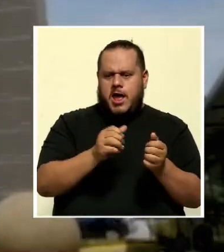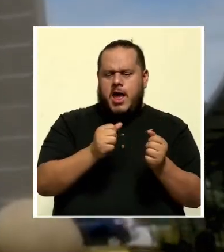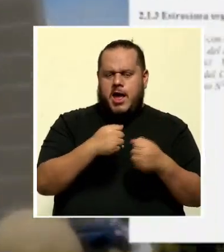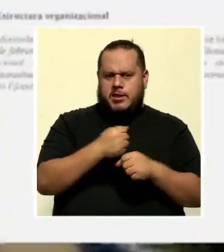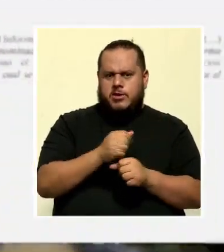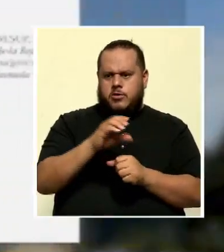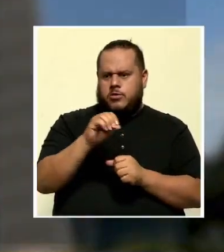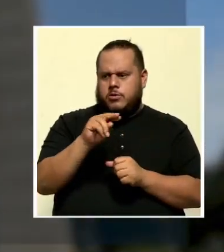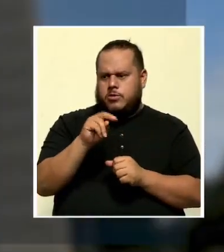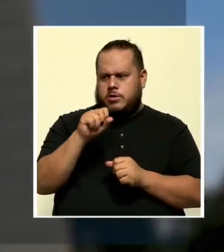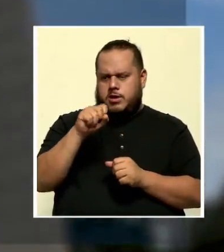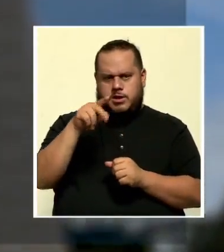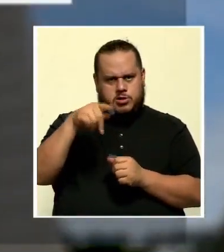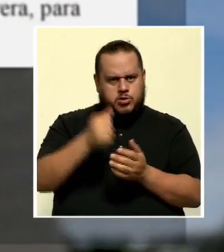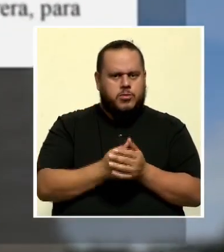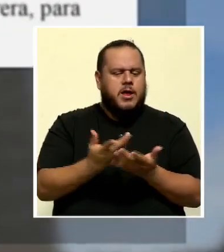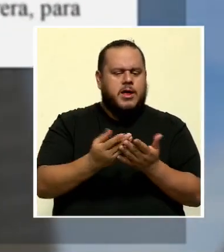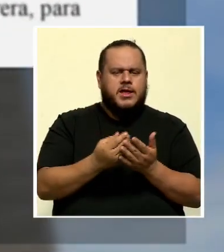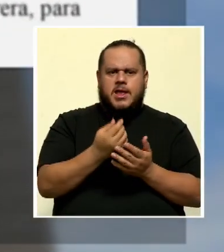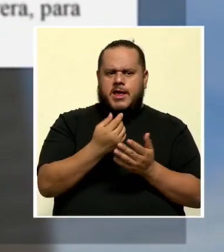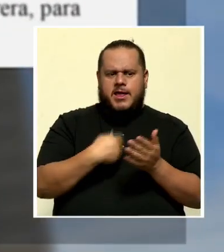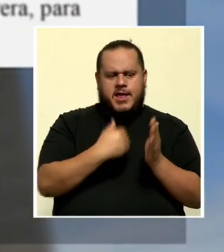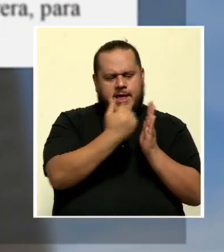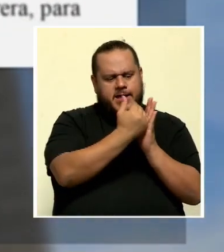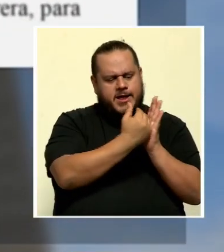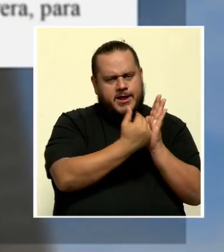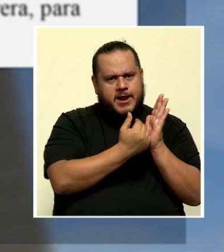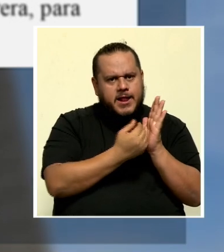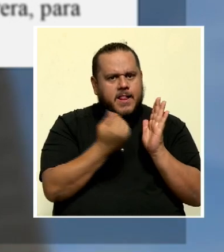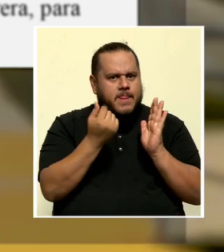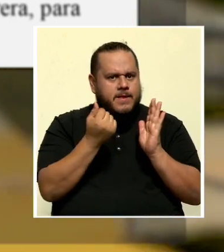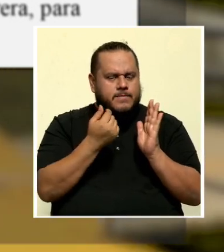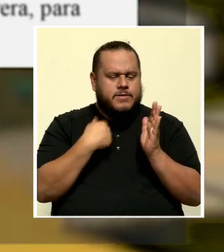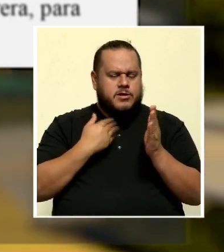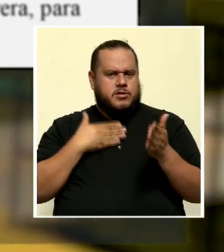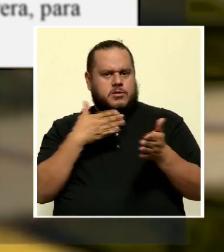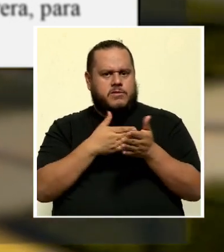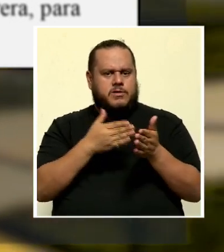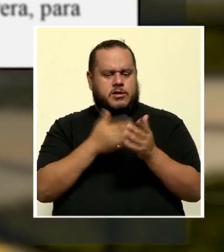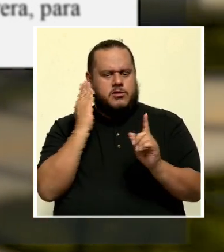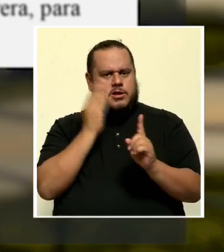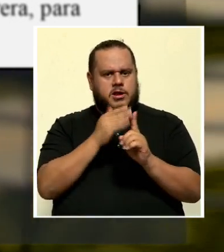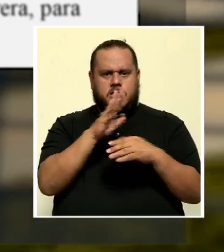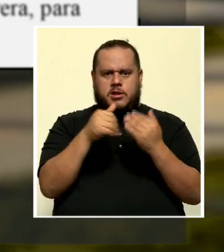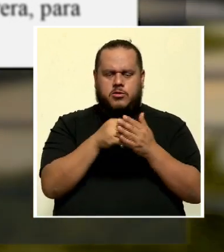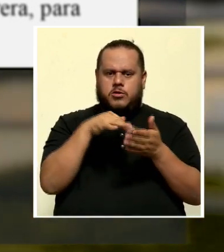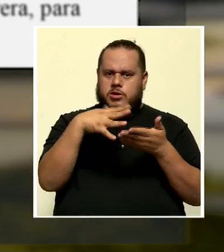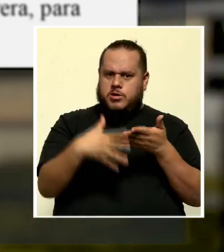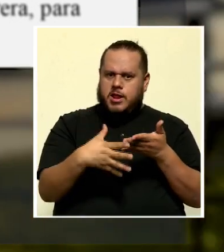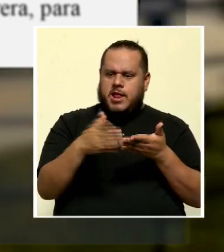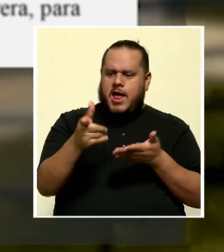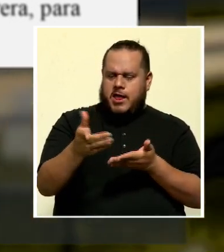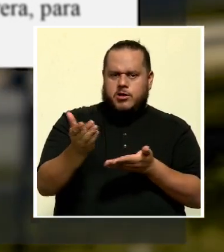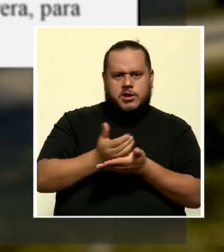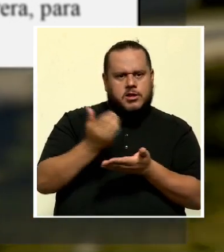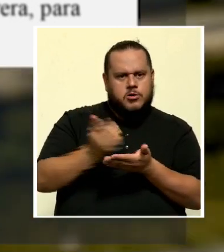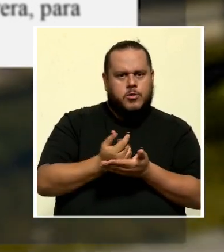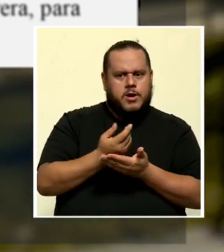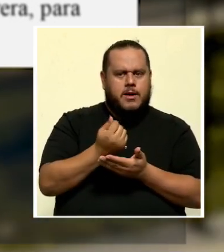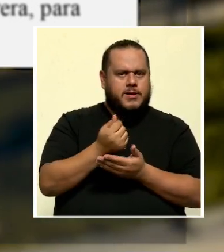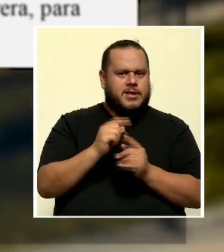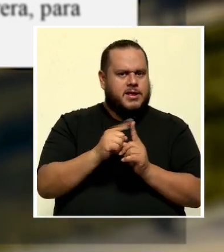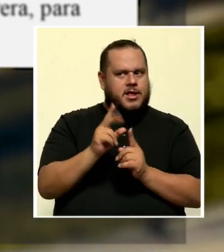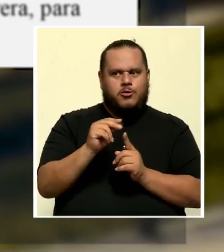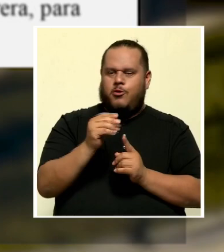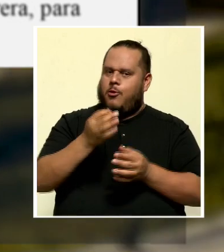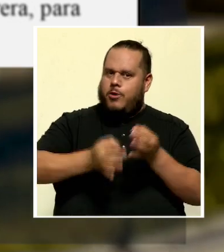que la audiencia del modelo tarifario generó una afectación directa a los estudiantes, a quienes se les cobraba una tarifa que no siempre era